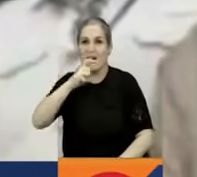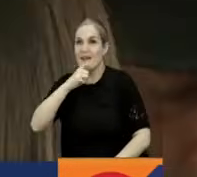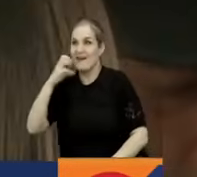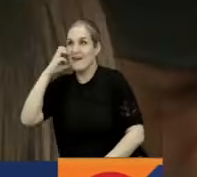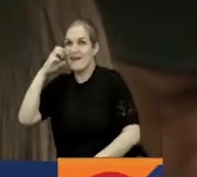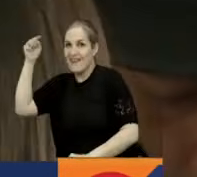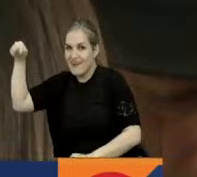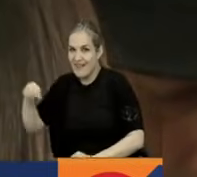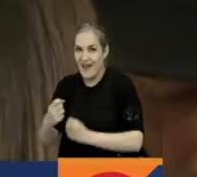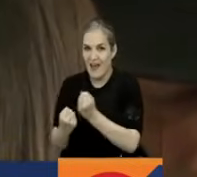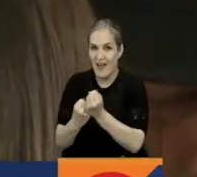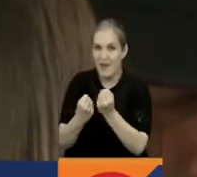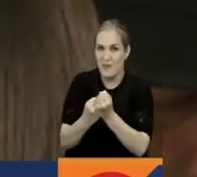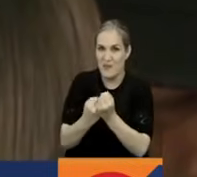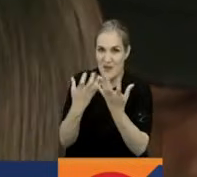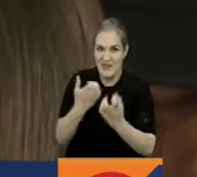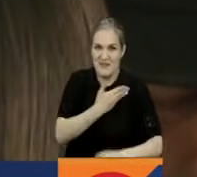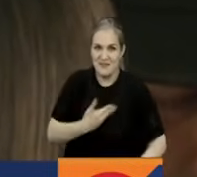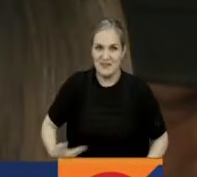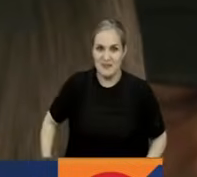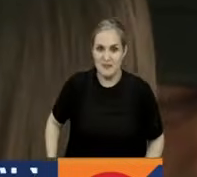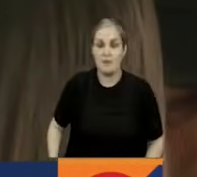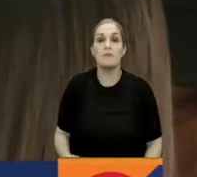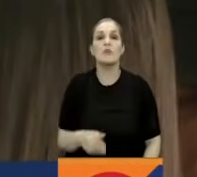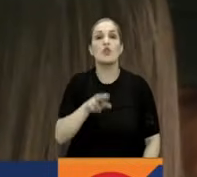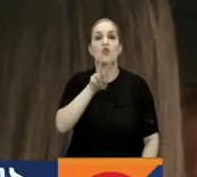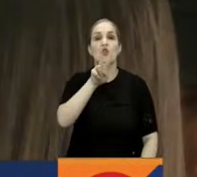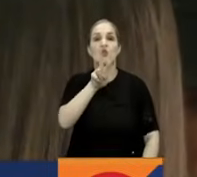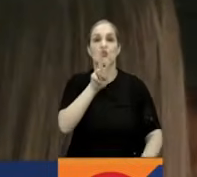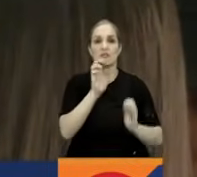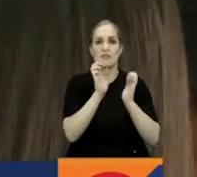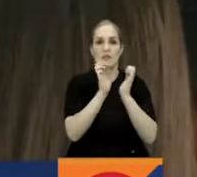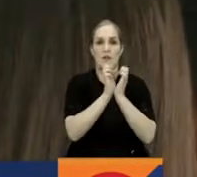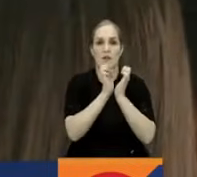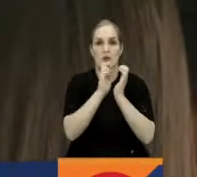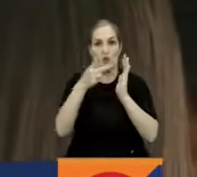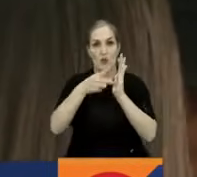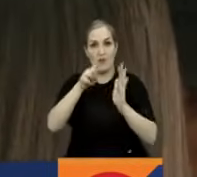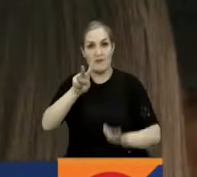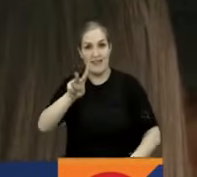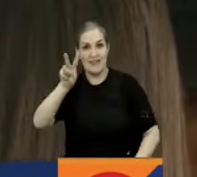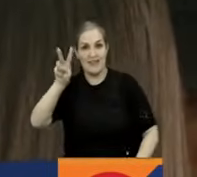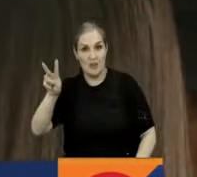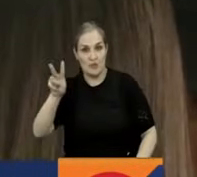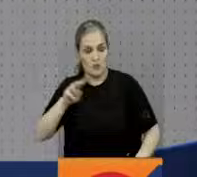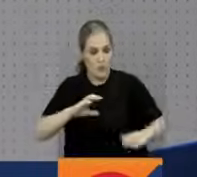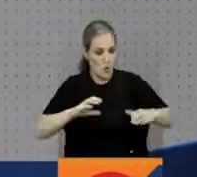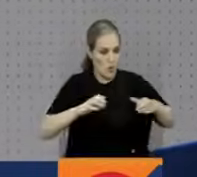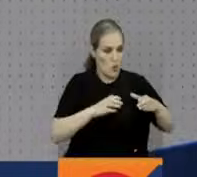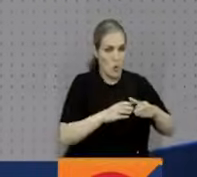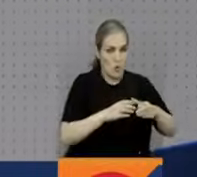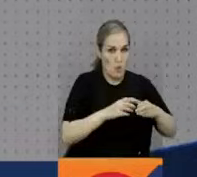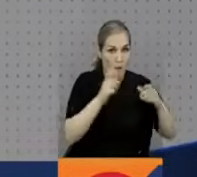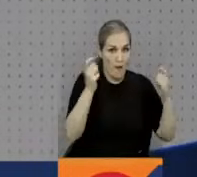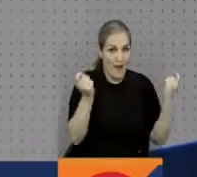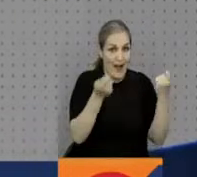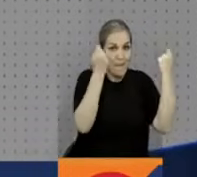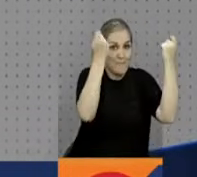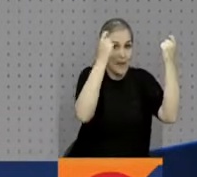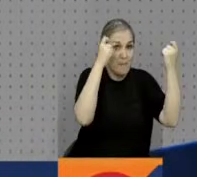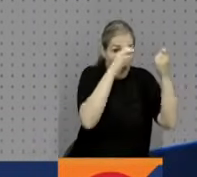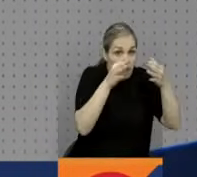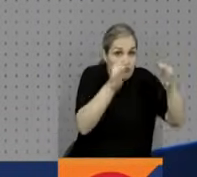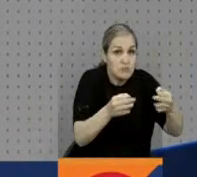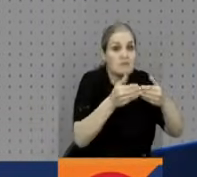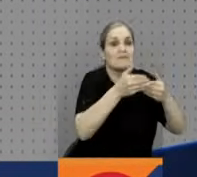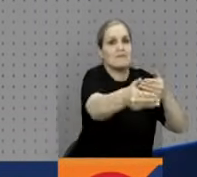presidente. El 2 de mayo del 2022, la campaña del hoy presidente Gustavo Petro fue informada de un atentado que se